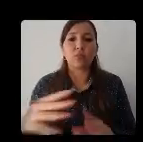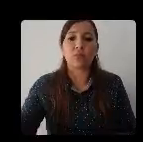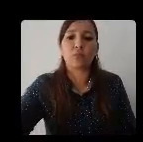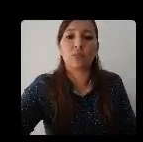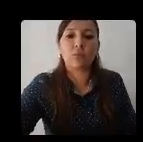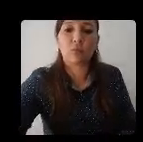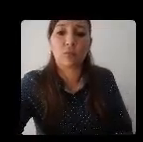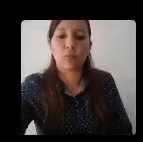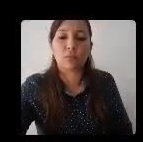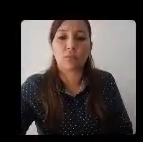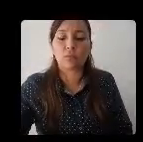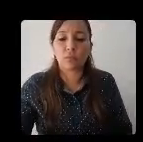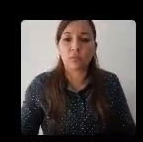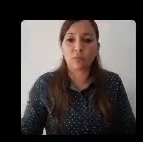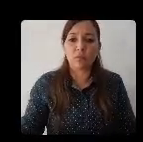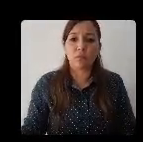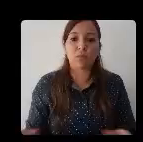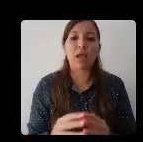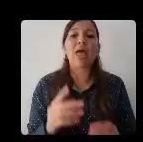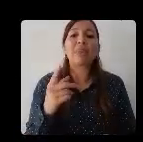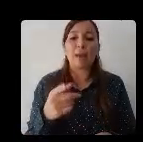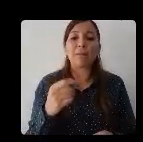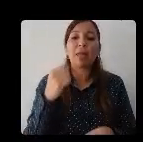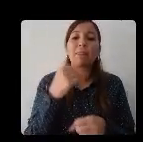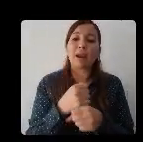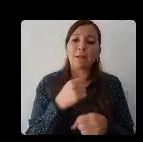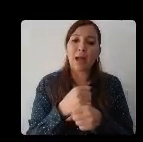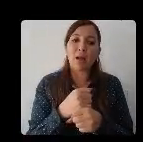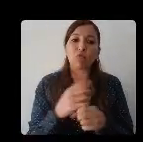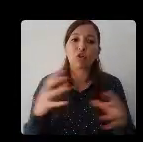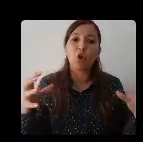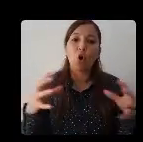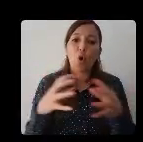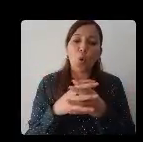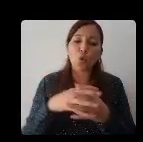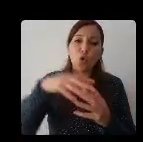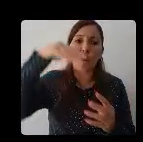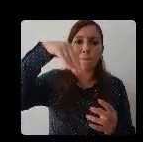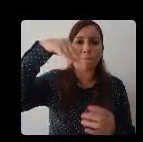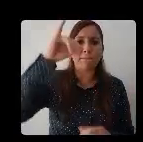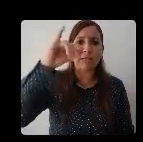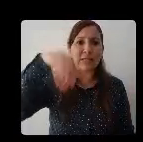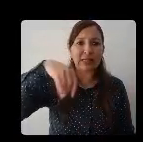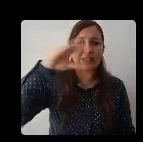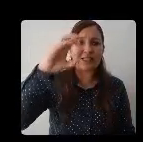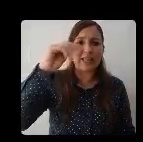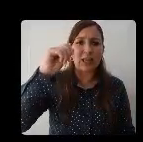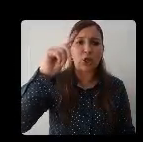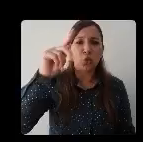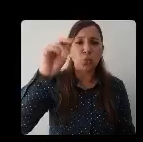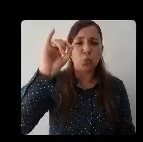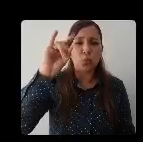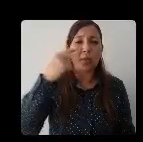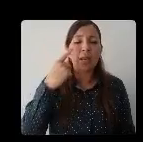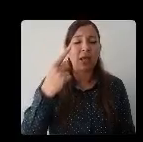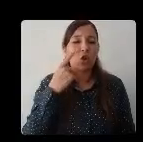INSETUR o alguna ONG que nos inviten, siempre estamos participando, ¿no? Esto para estar bien involucrados al